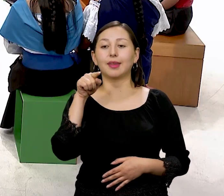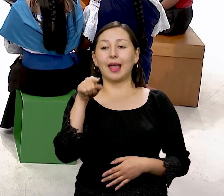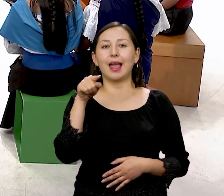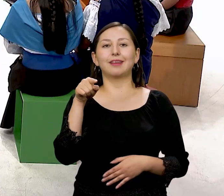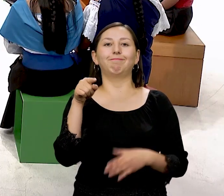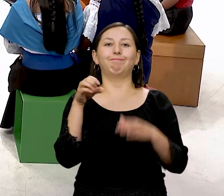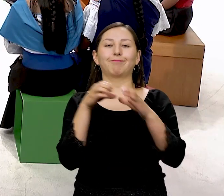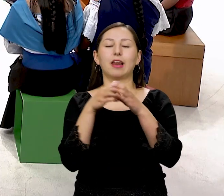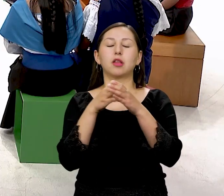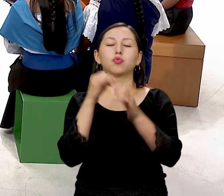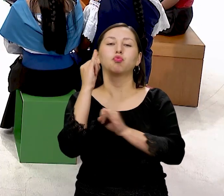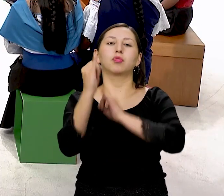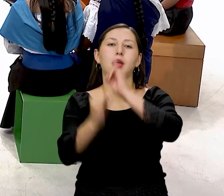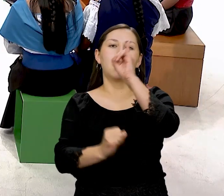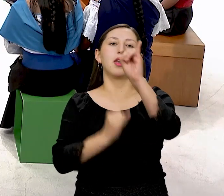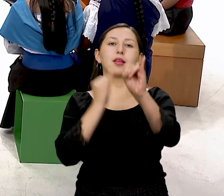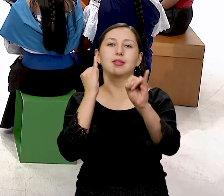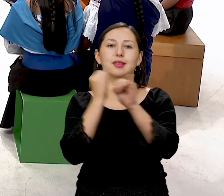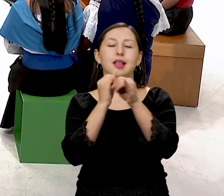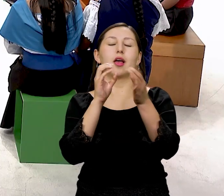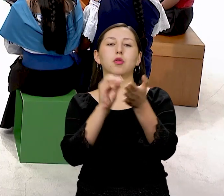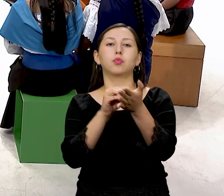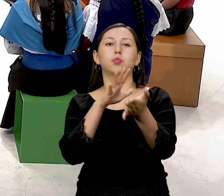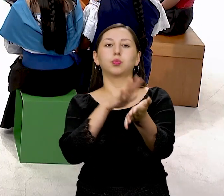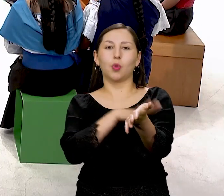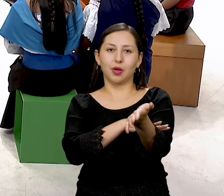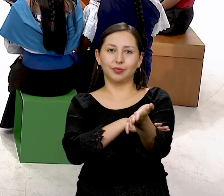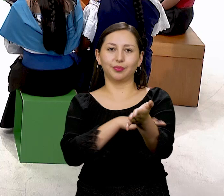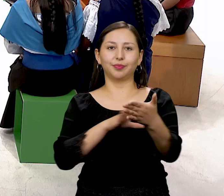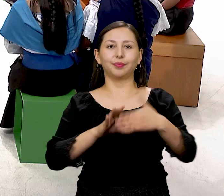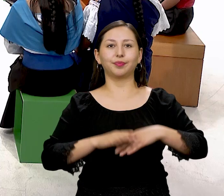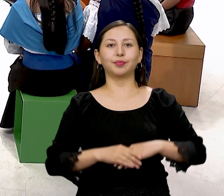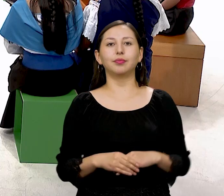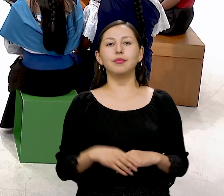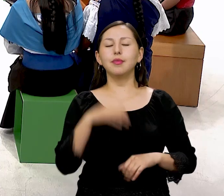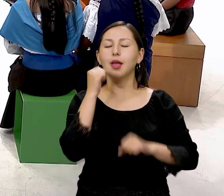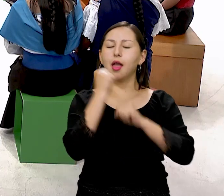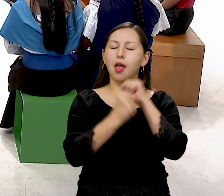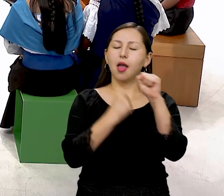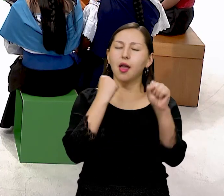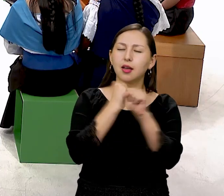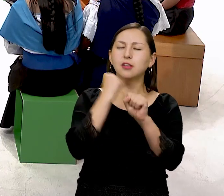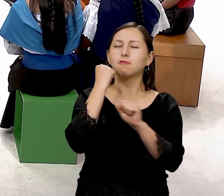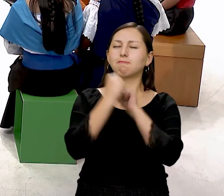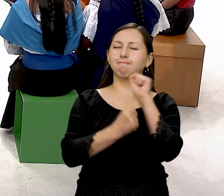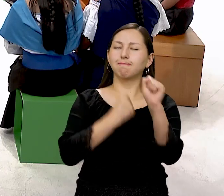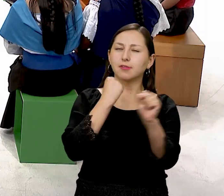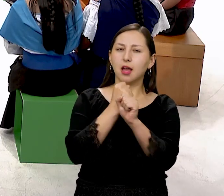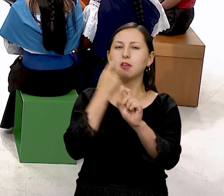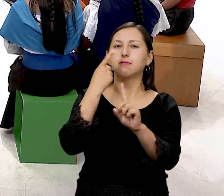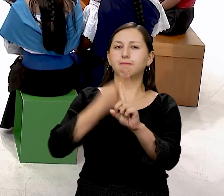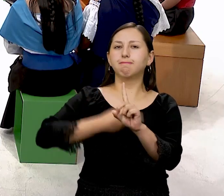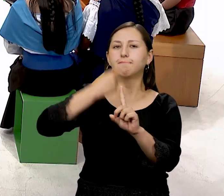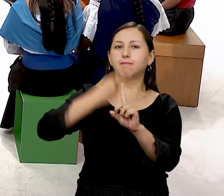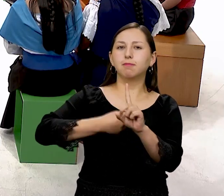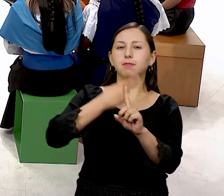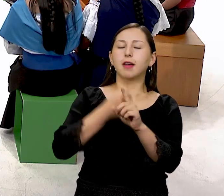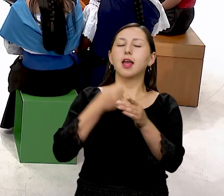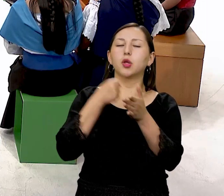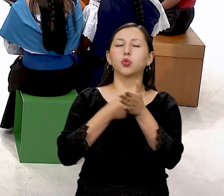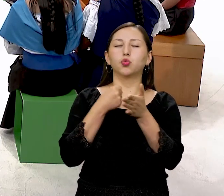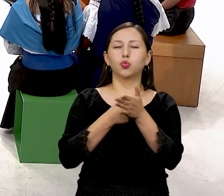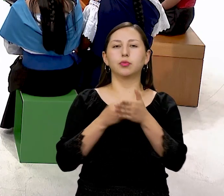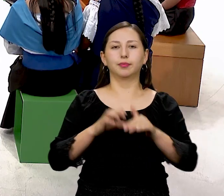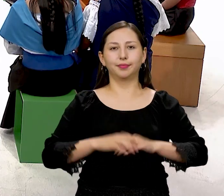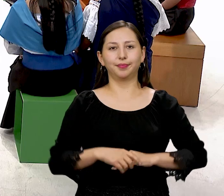estuve colaborando en el proyecto unos cuantos años y meses, en el cual nosotros íbamos